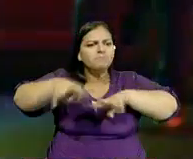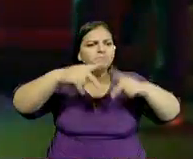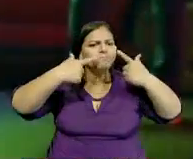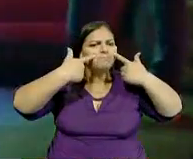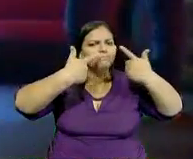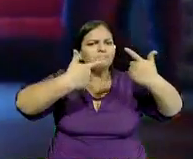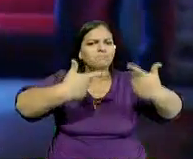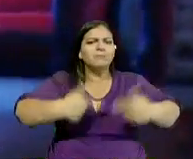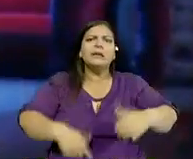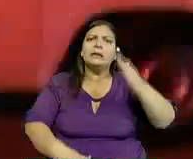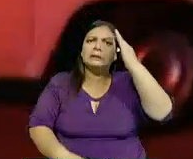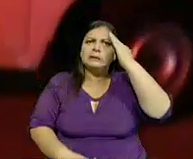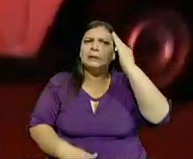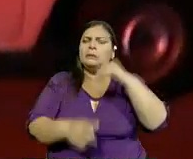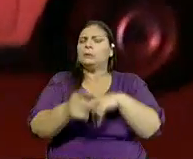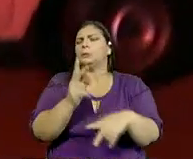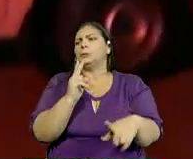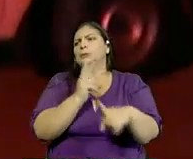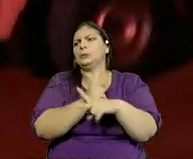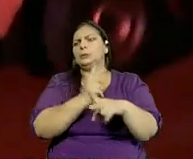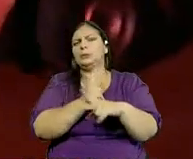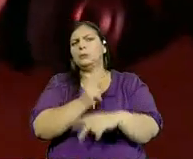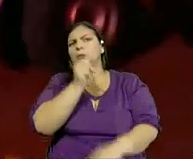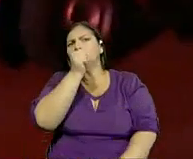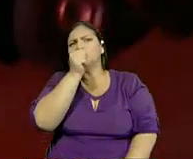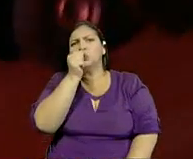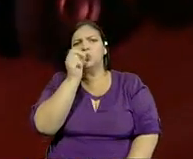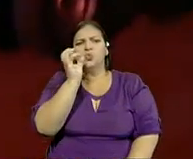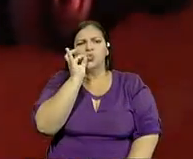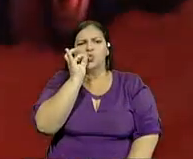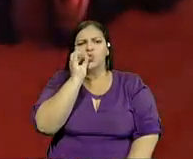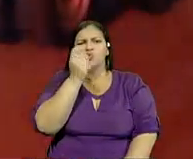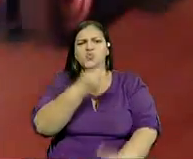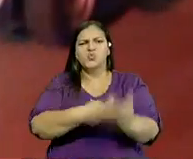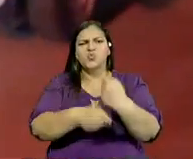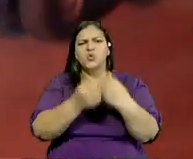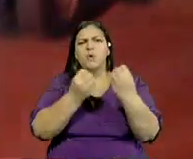el tráfico de drogas. Informó Jorge Salazar.